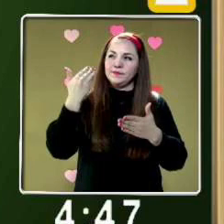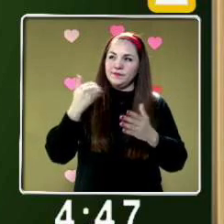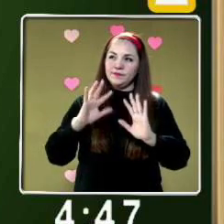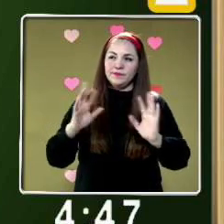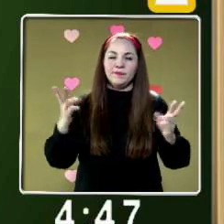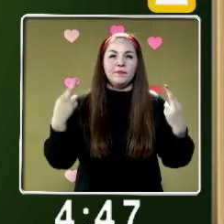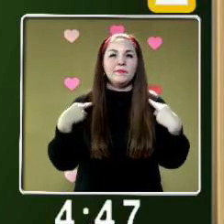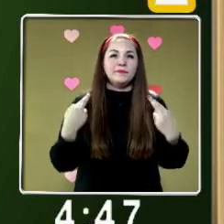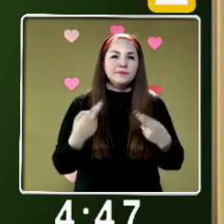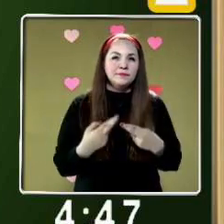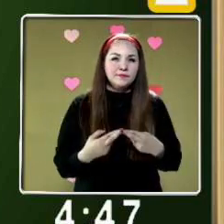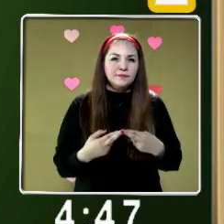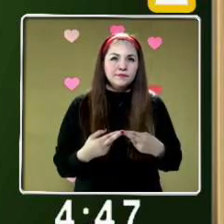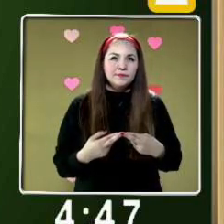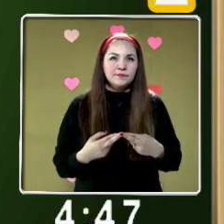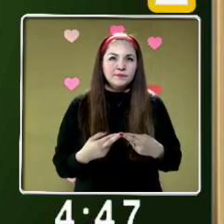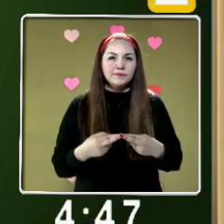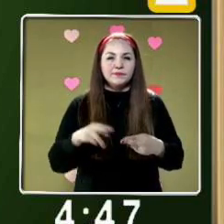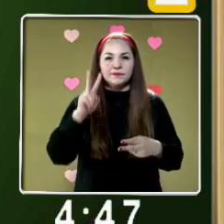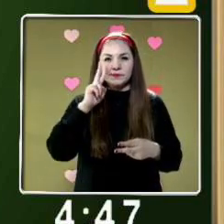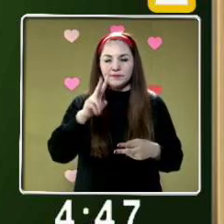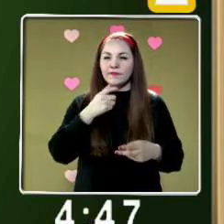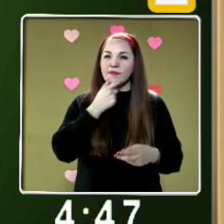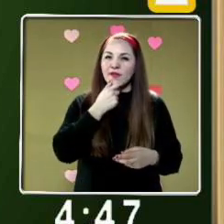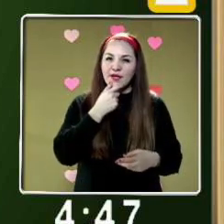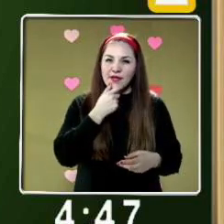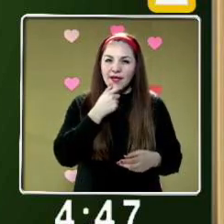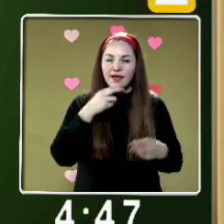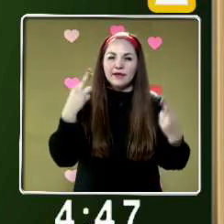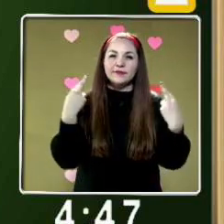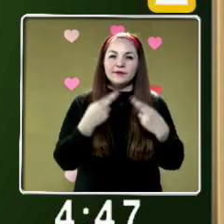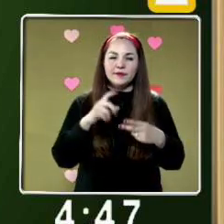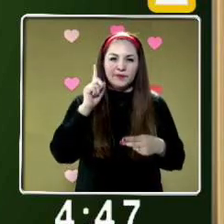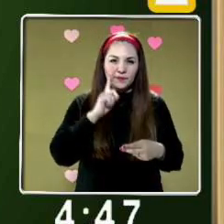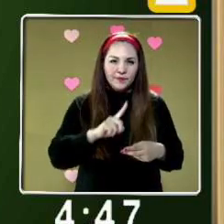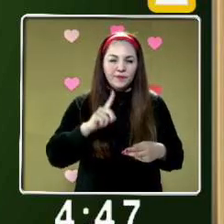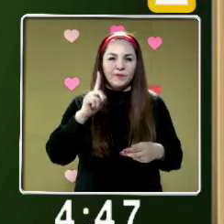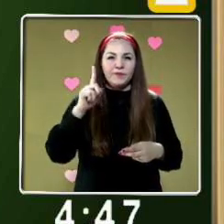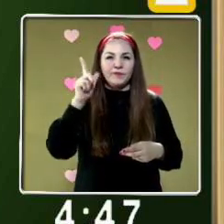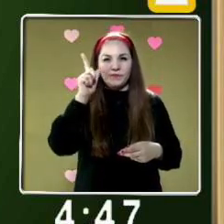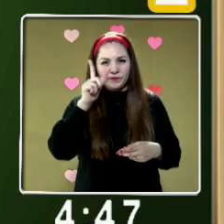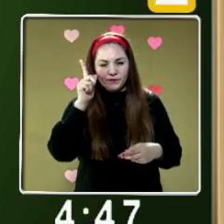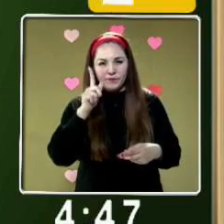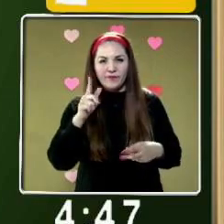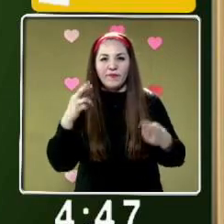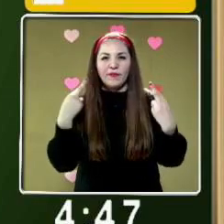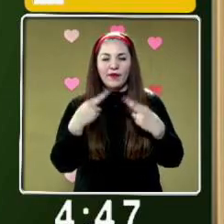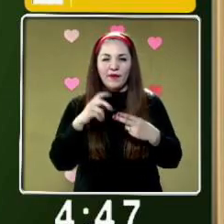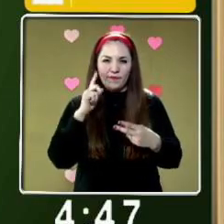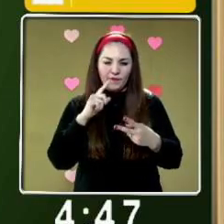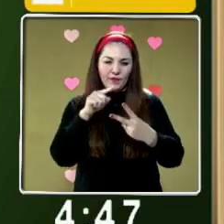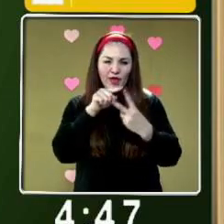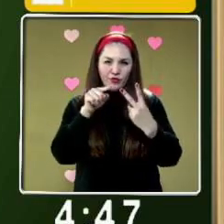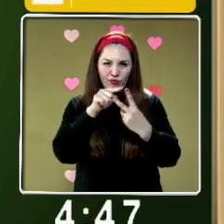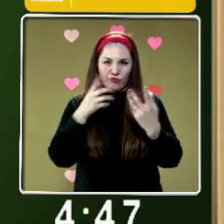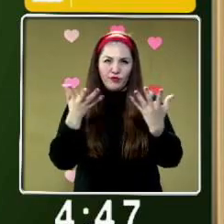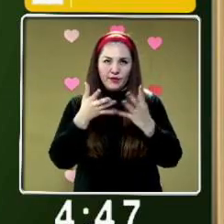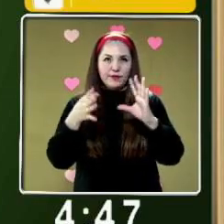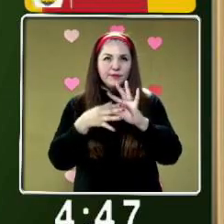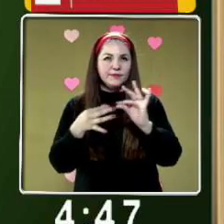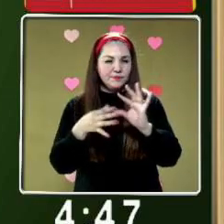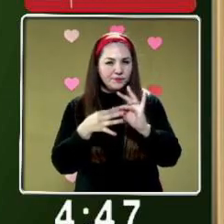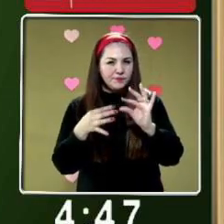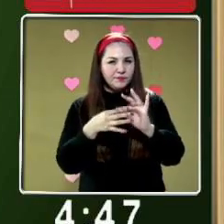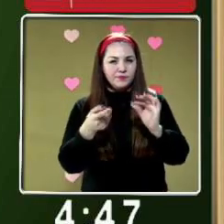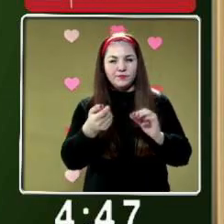maestra Lorena y la maestra de inglés, la teacher, porque ellos hablaron un poquito de la introducción acerca de estos ecosistemas. Ya